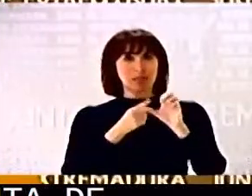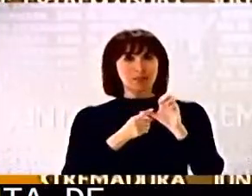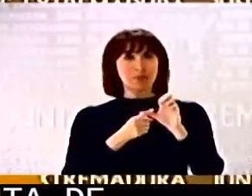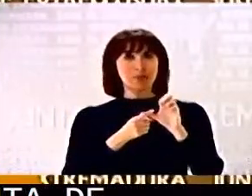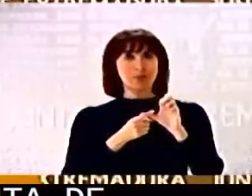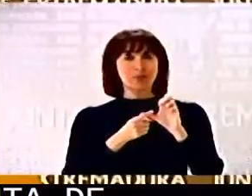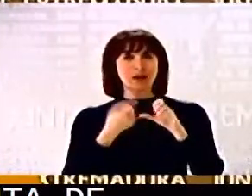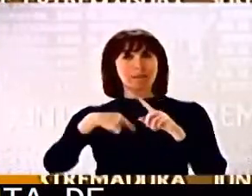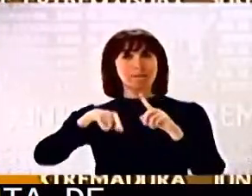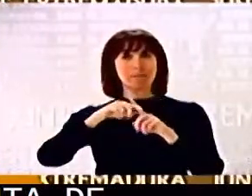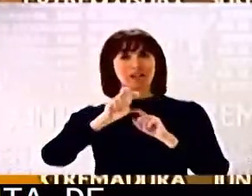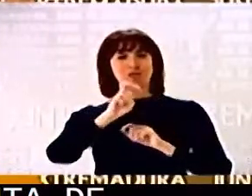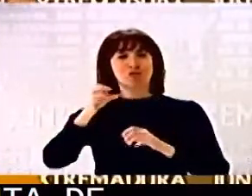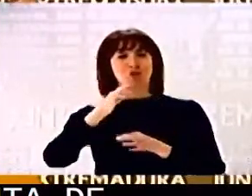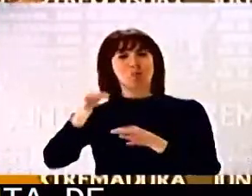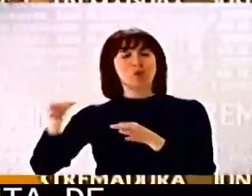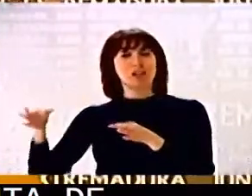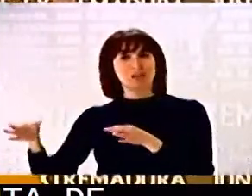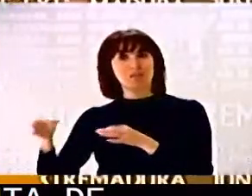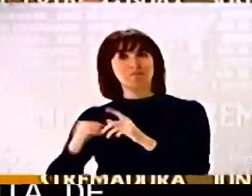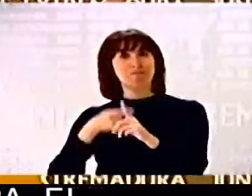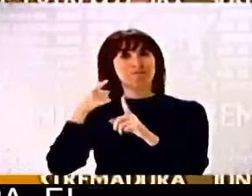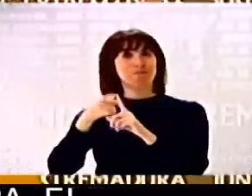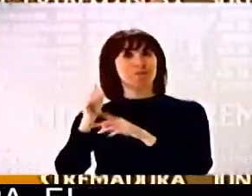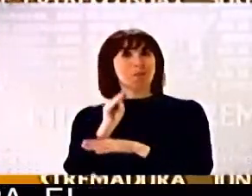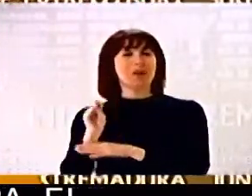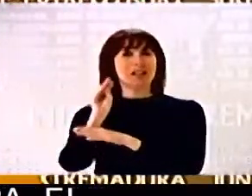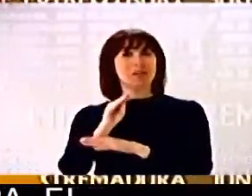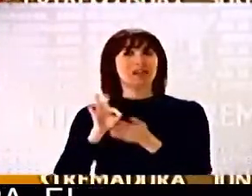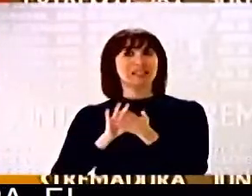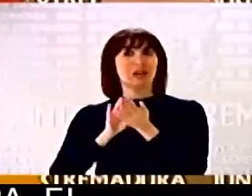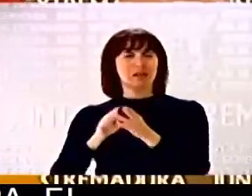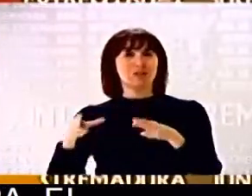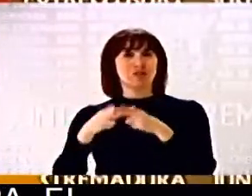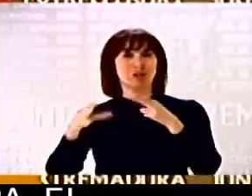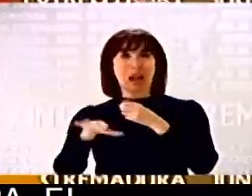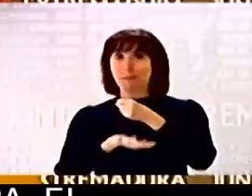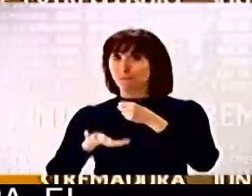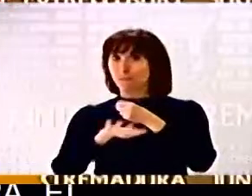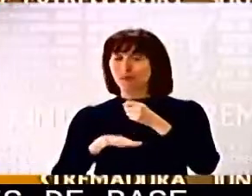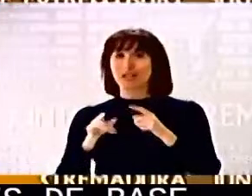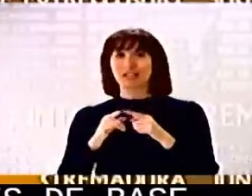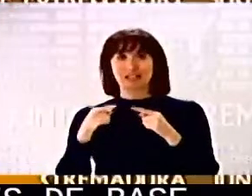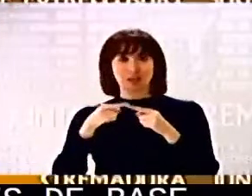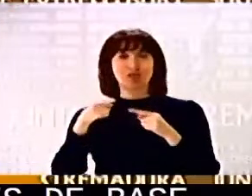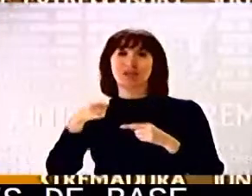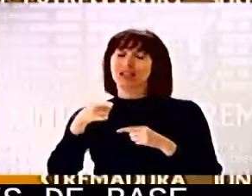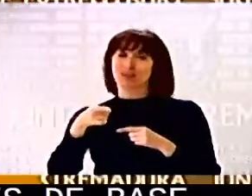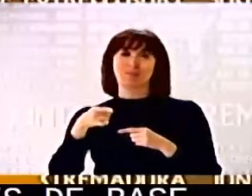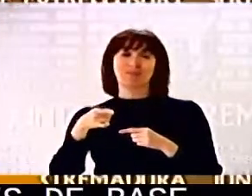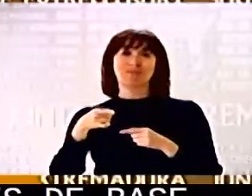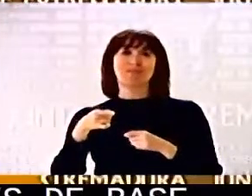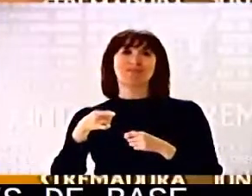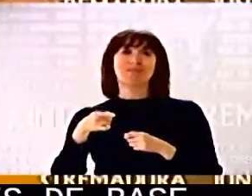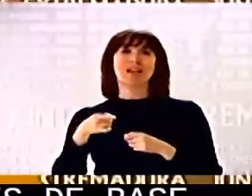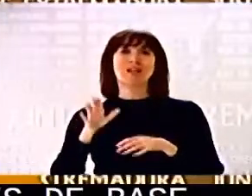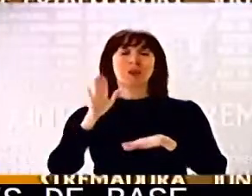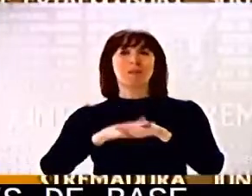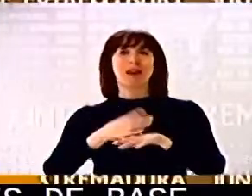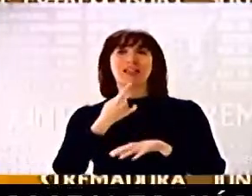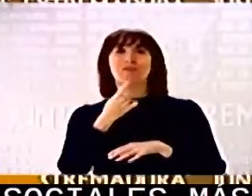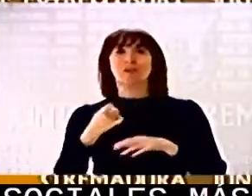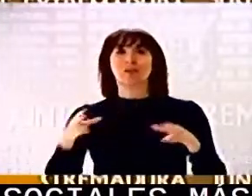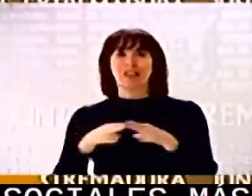y distintos municipios para el mantenimiento de los servicios sociales de base, puerta de entrada de las dificultades sociales, más